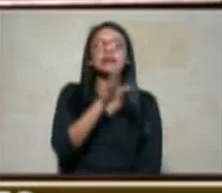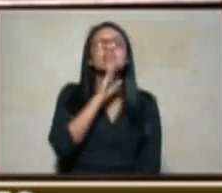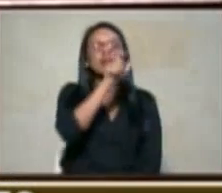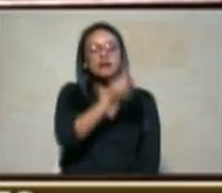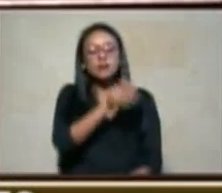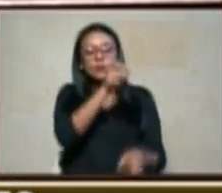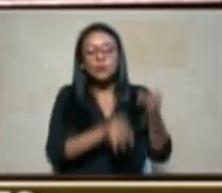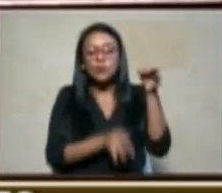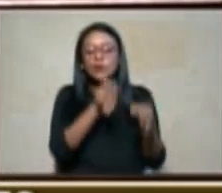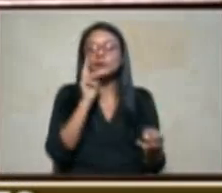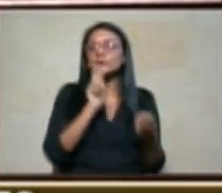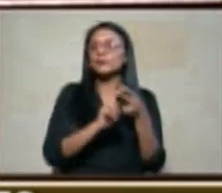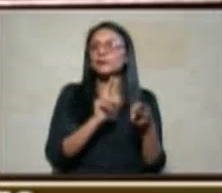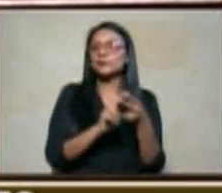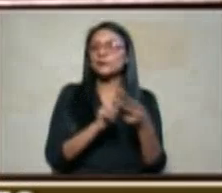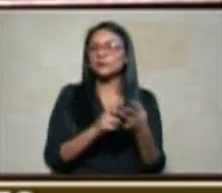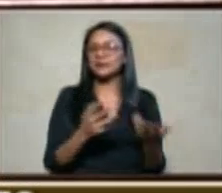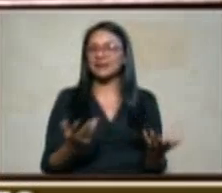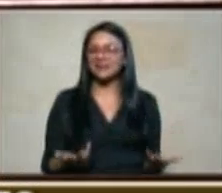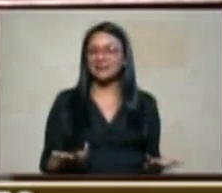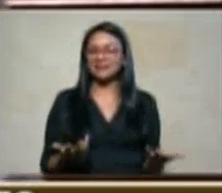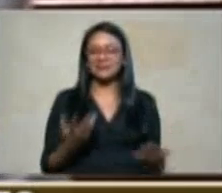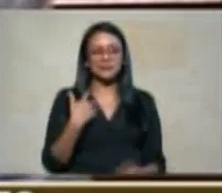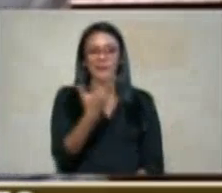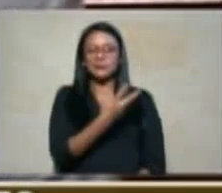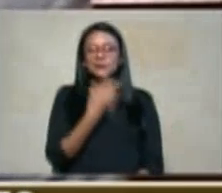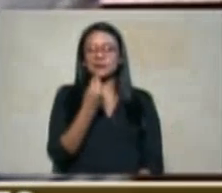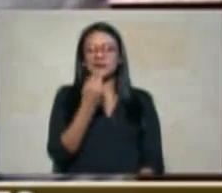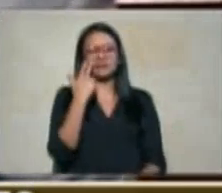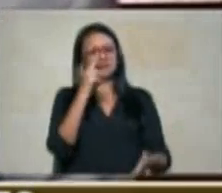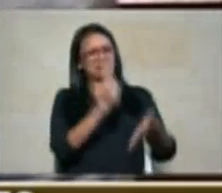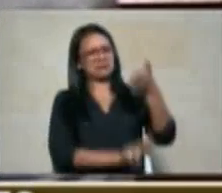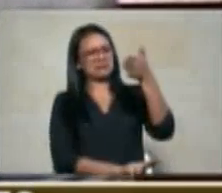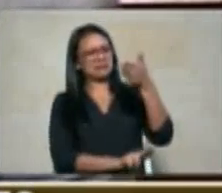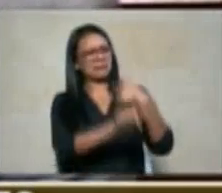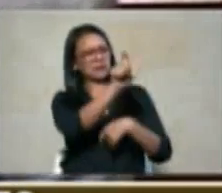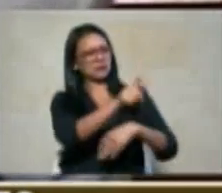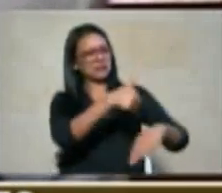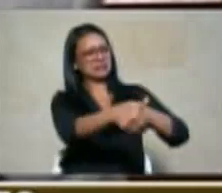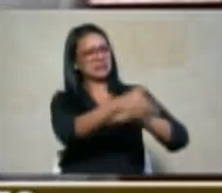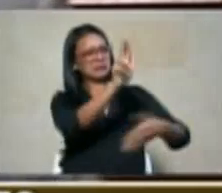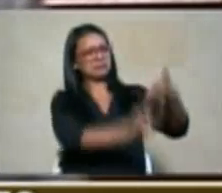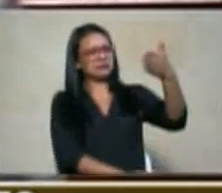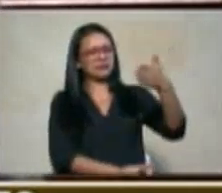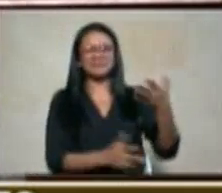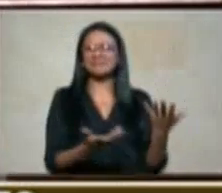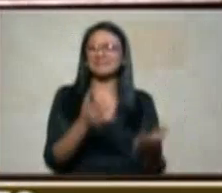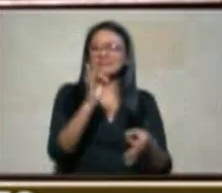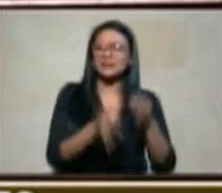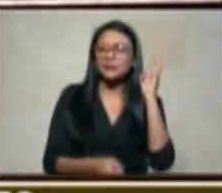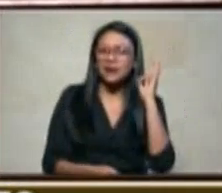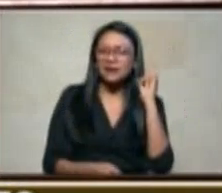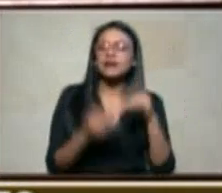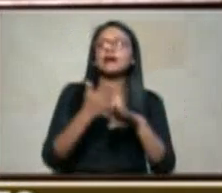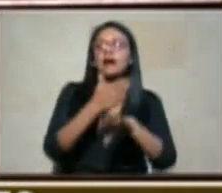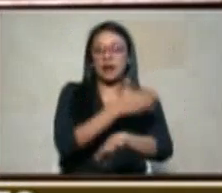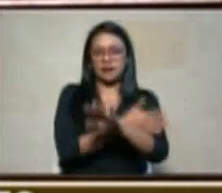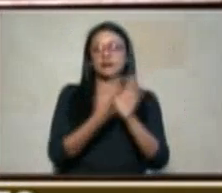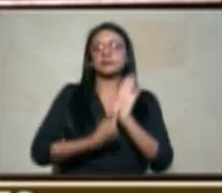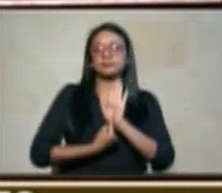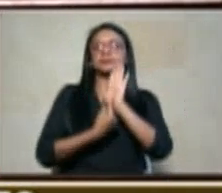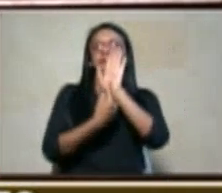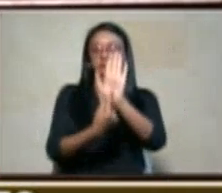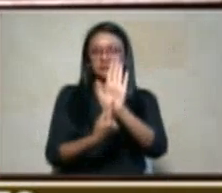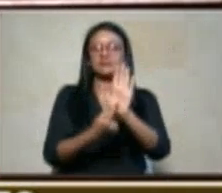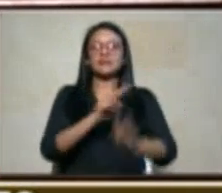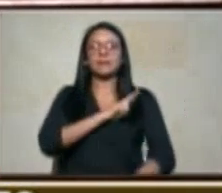jueces. Por eso a nosotros no nos parece bien que se estigmatice al reclamante. Hace un momento